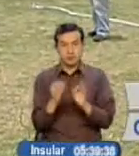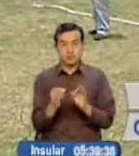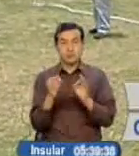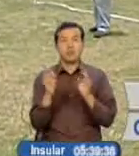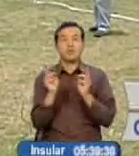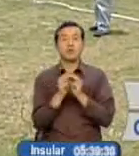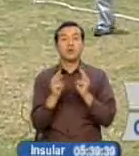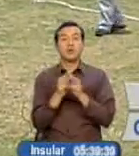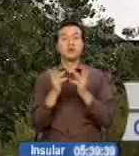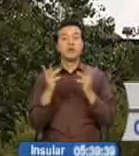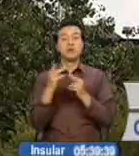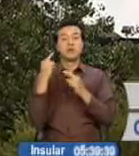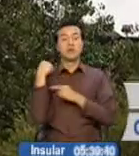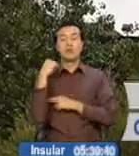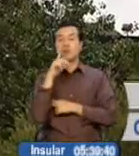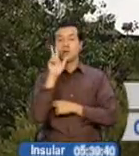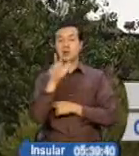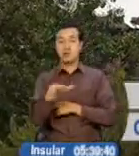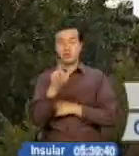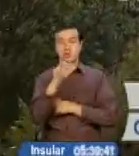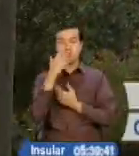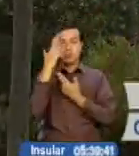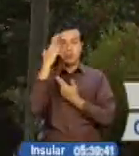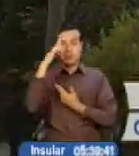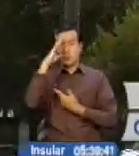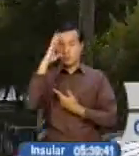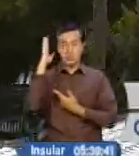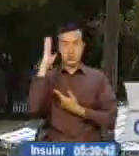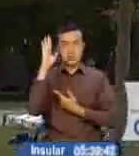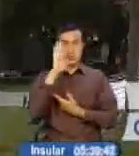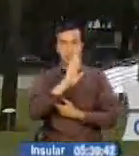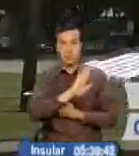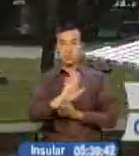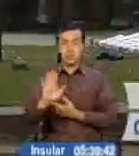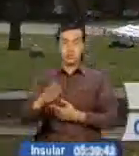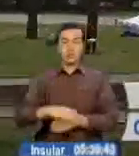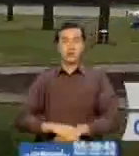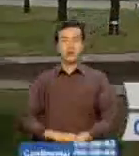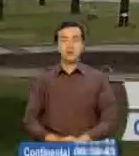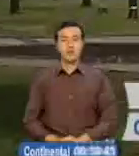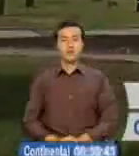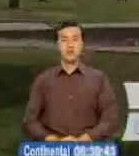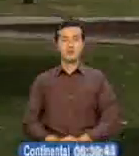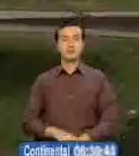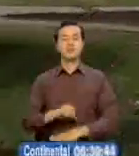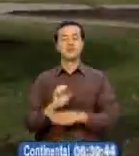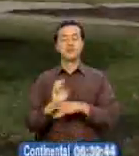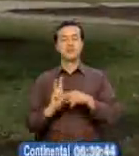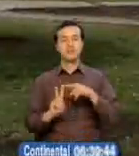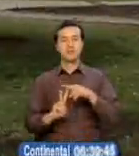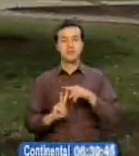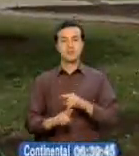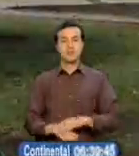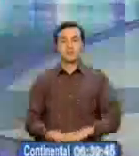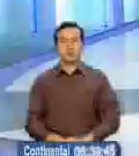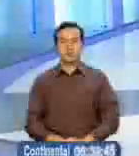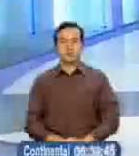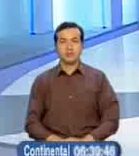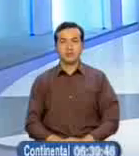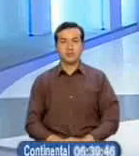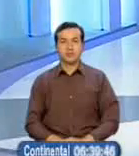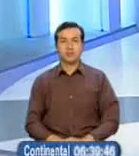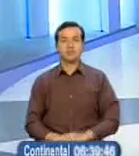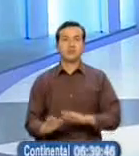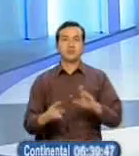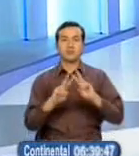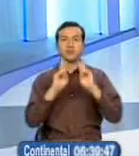evento estará a cargo de 3.000 efectivos, tanto de la policía como de las Fuerzas Armadas. Rodrigo Gálvez, Ecuador TV. En